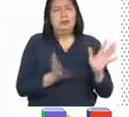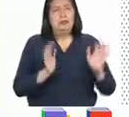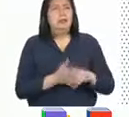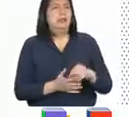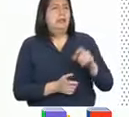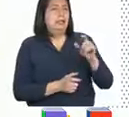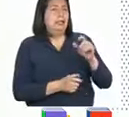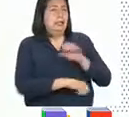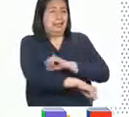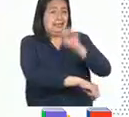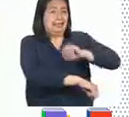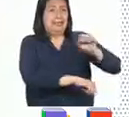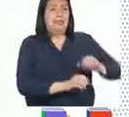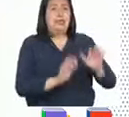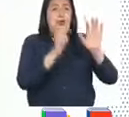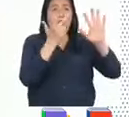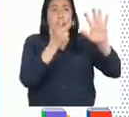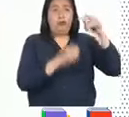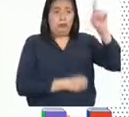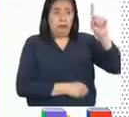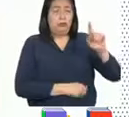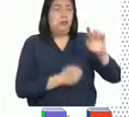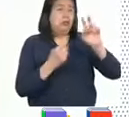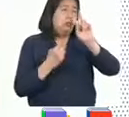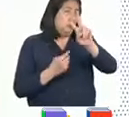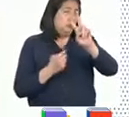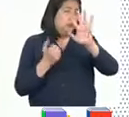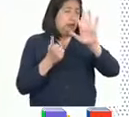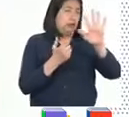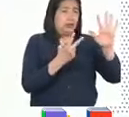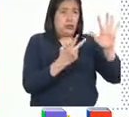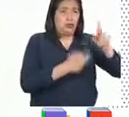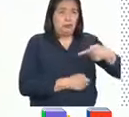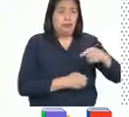La población de la sierra es de